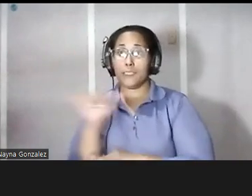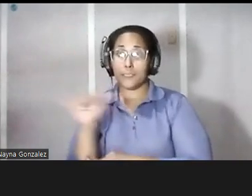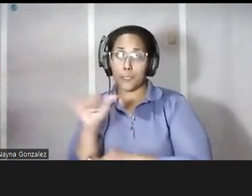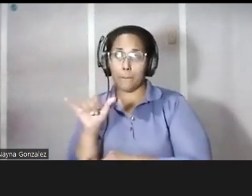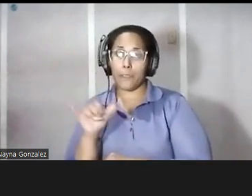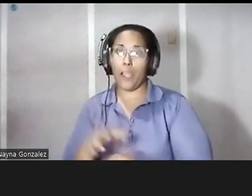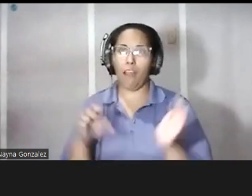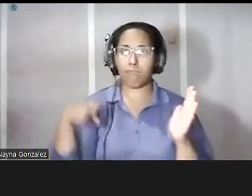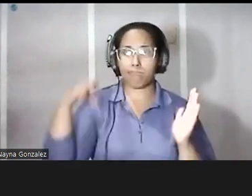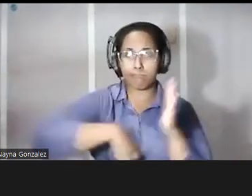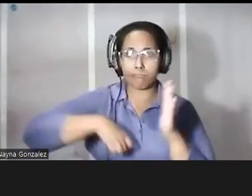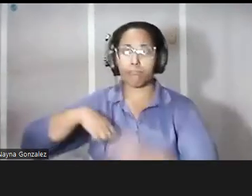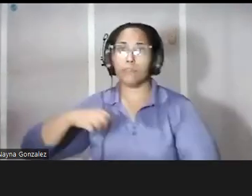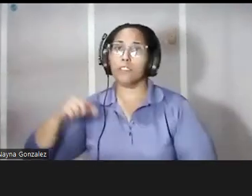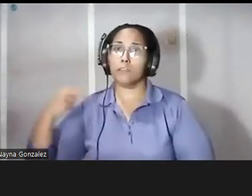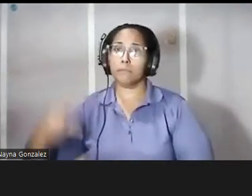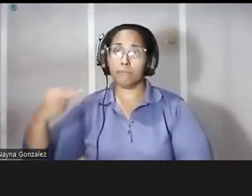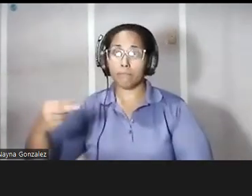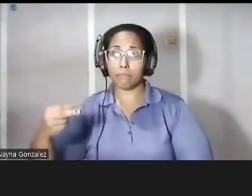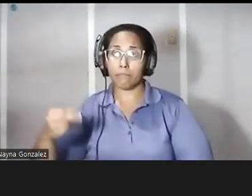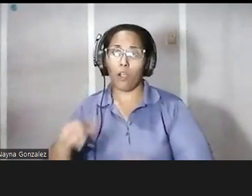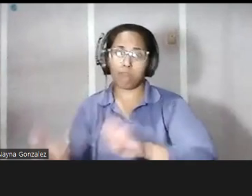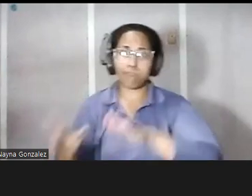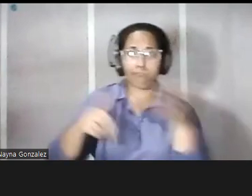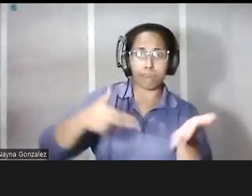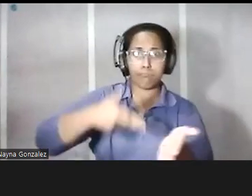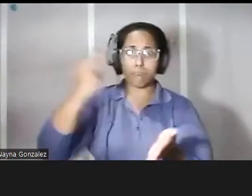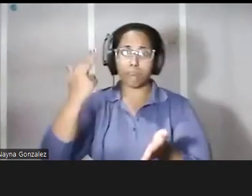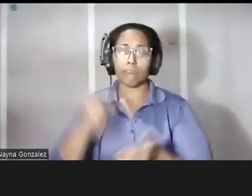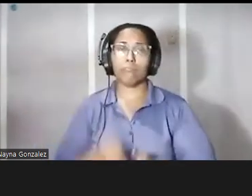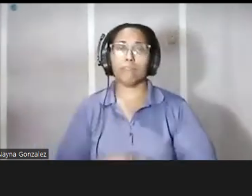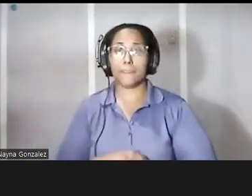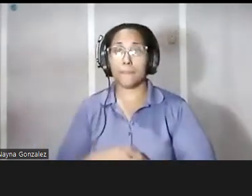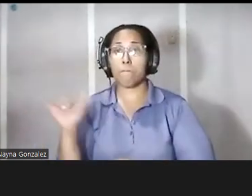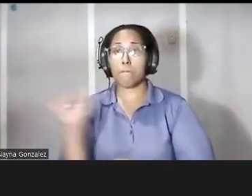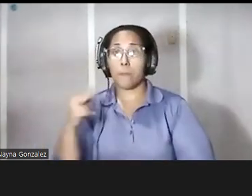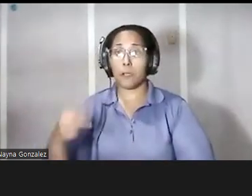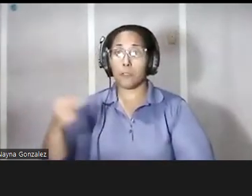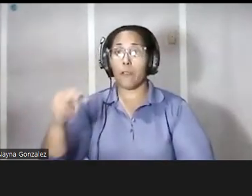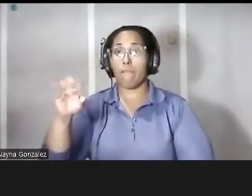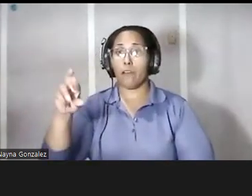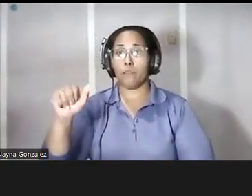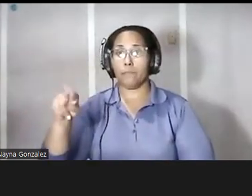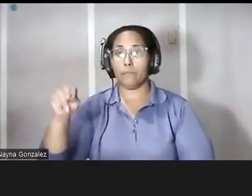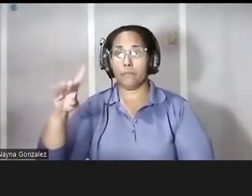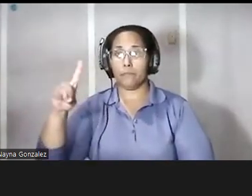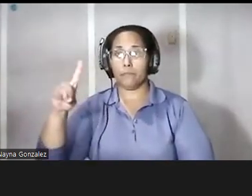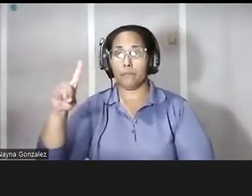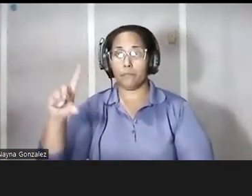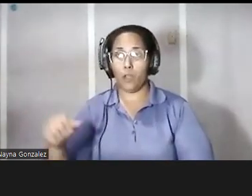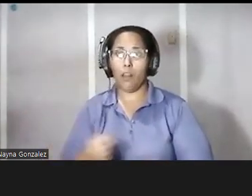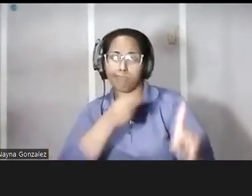protestantismo histórico, los homicidios seguidos por suicidios, la historiografía de Fernando Picó y el impacto social de